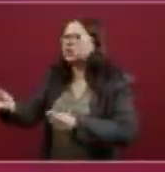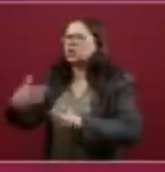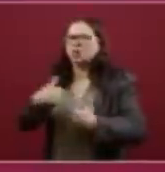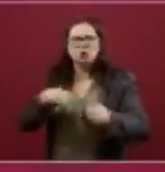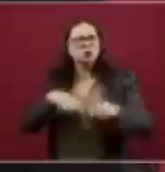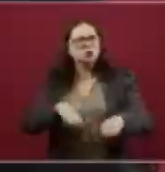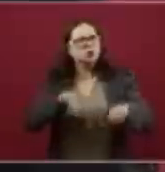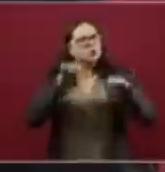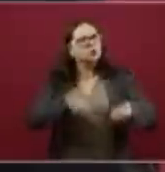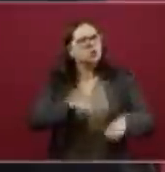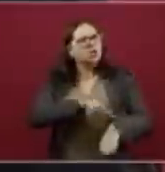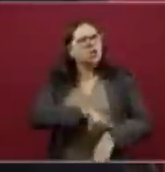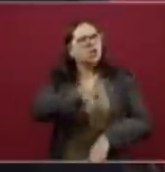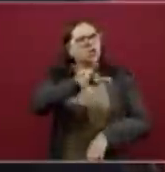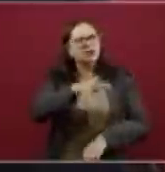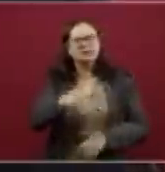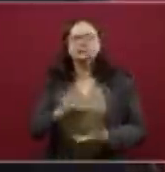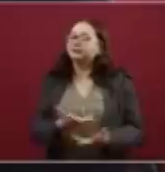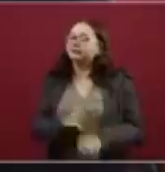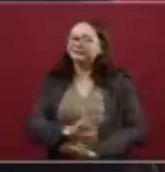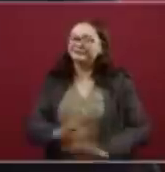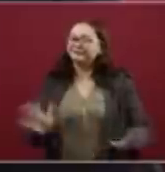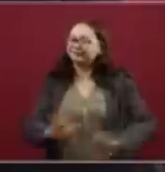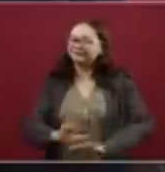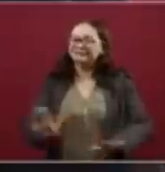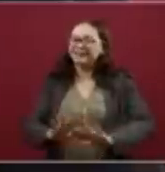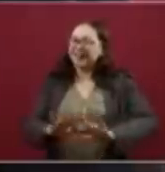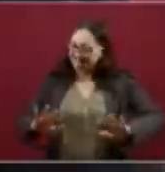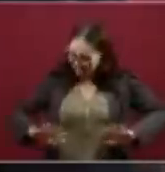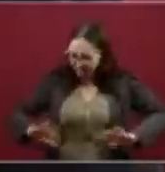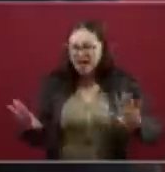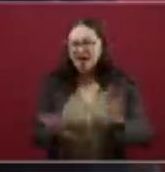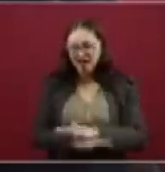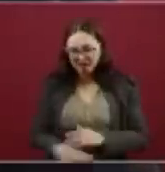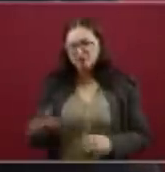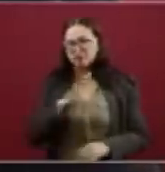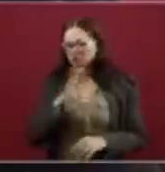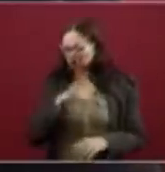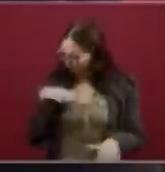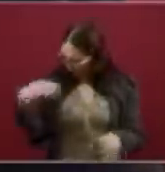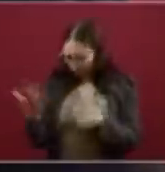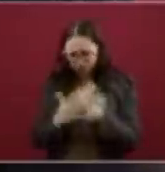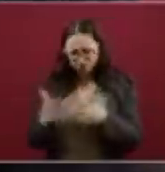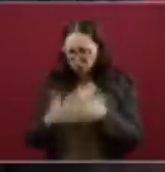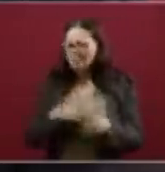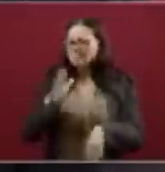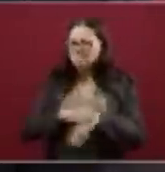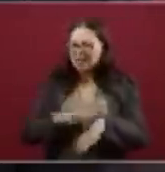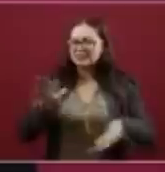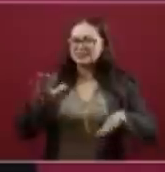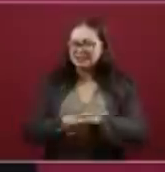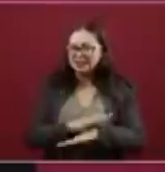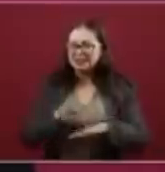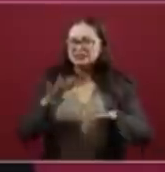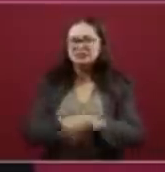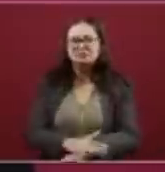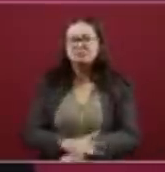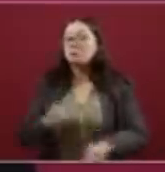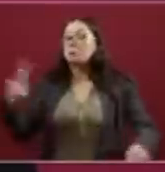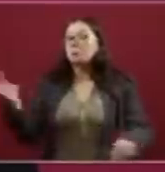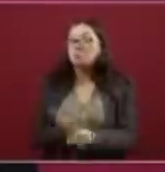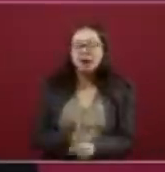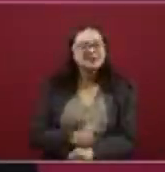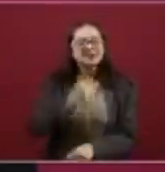Sí hay cambios, ¿eh? Y van a seguir habiendo otros. Y no pasa nada.